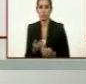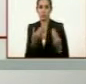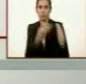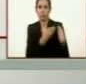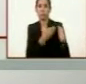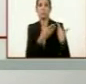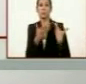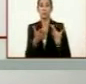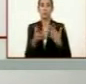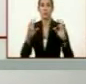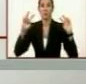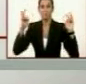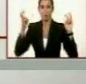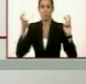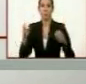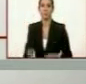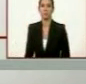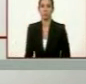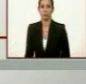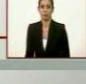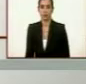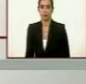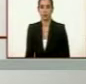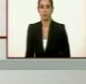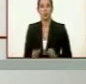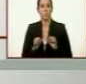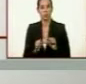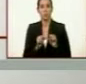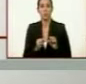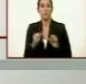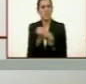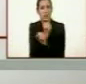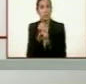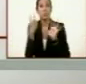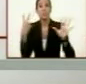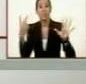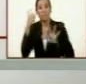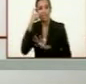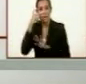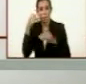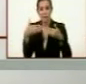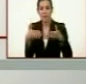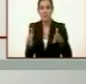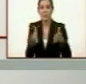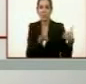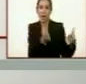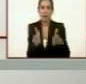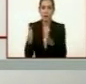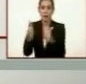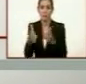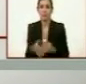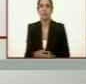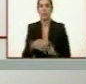responsables con este tema y vamos a seguir haciéndolo durante todos estos 7 días para habilitar la vía, como te dije, que conduce a Naco con Barcelona.